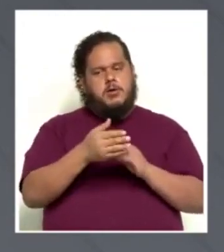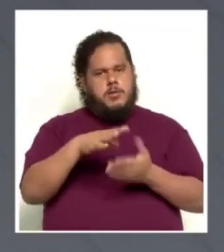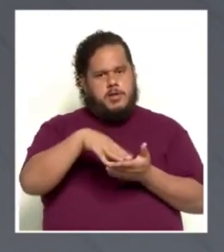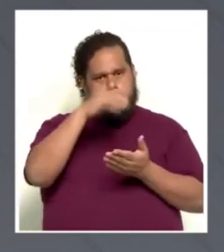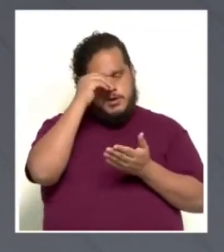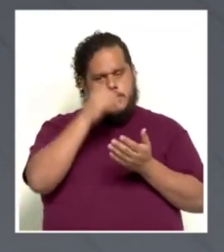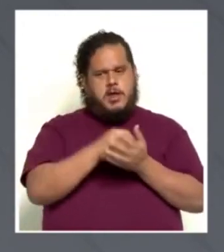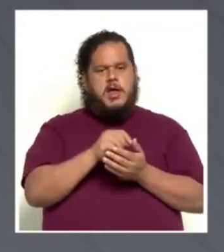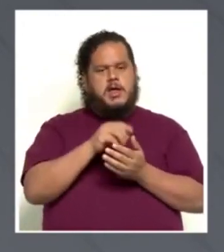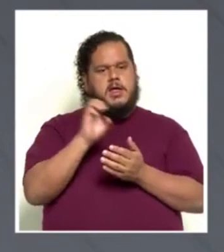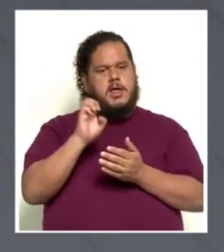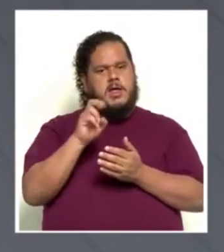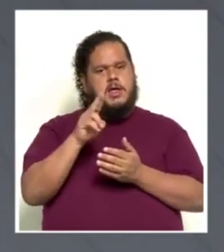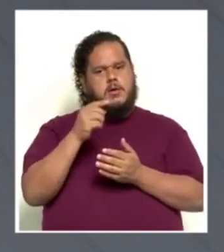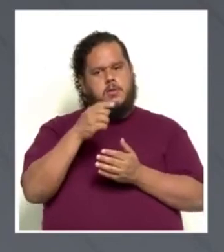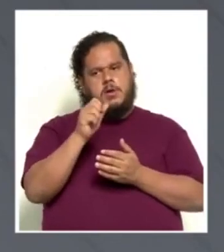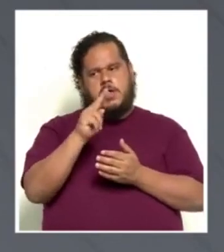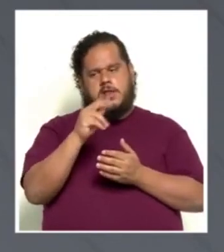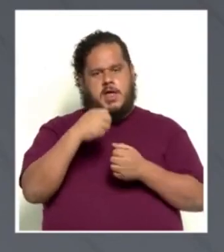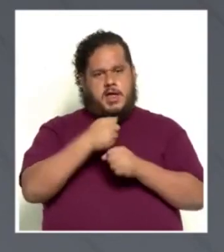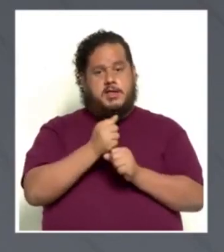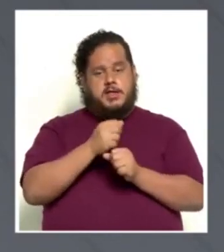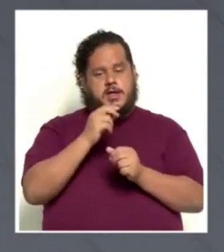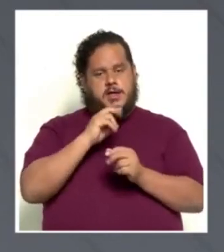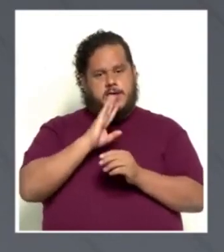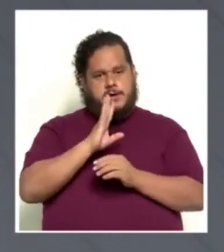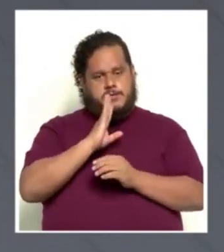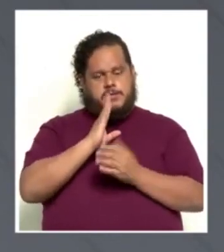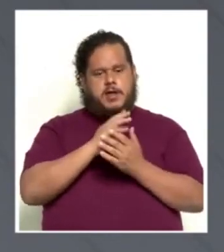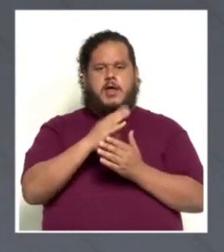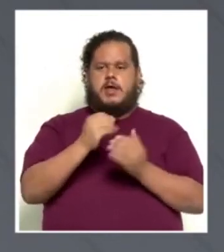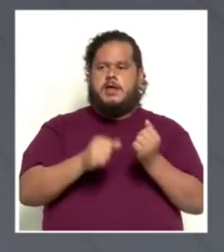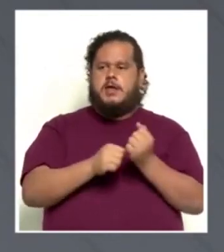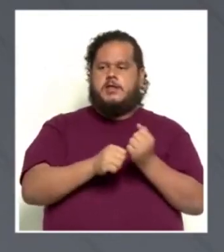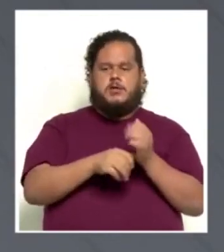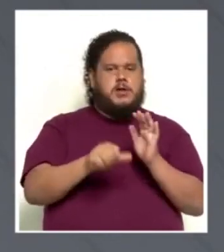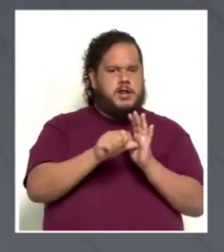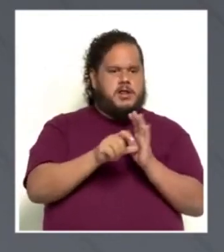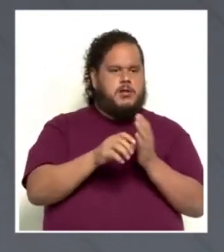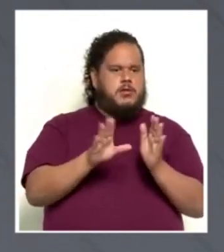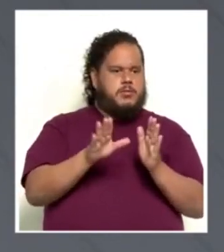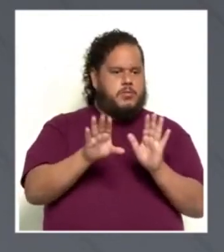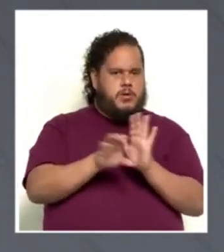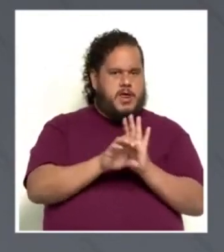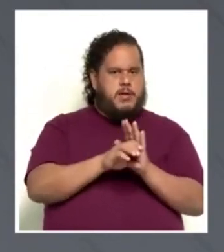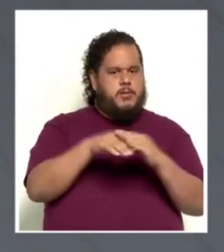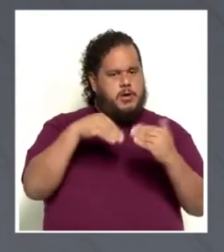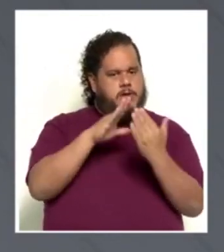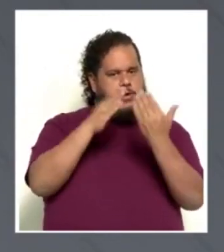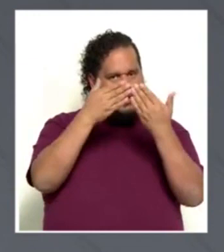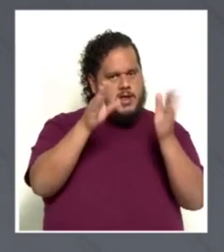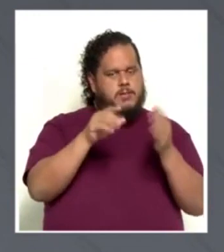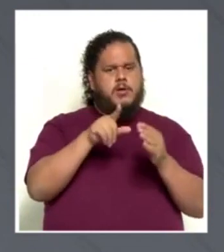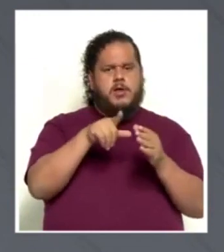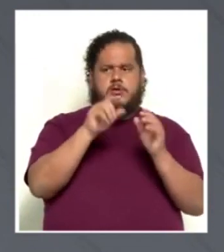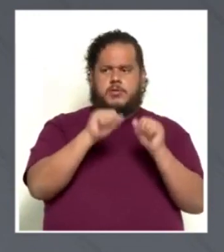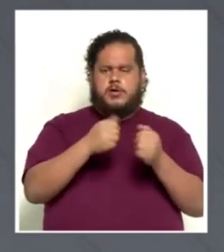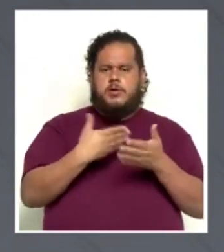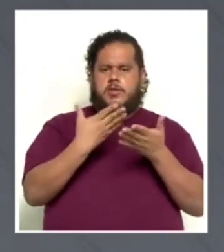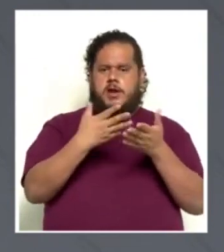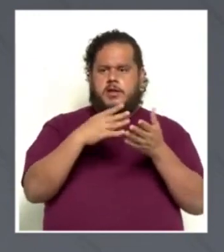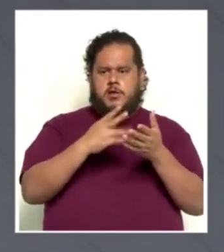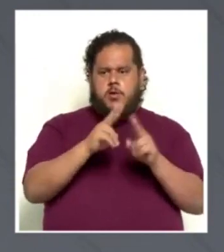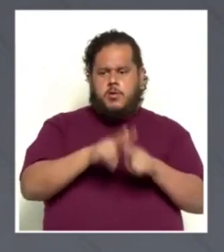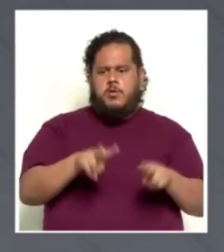hacía referencia, el elemento también de asesores legislativos en el caso del Frente Amplio, que creo que también eso les podría dar un valor